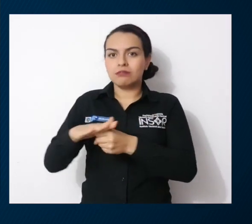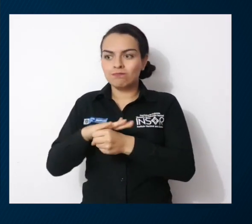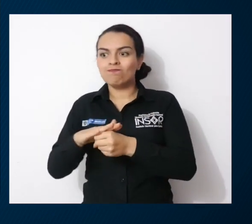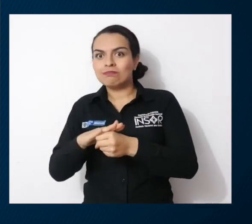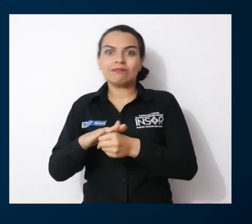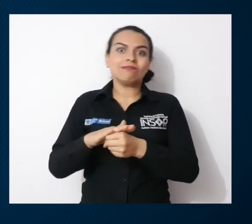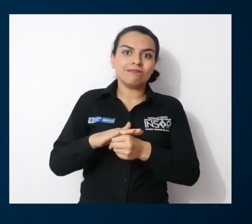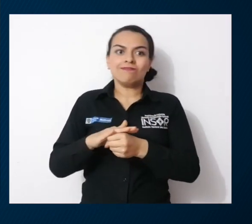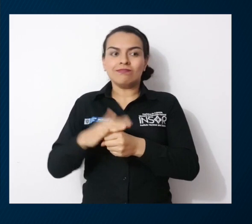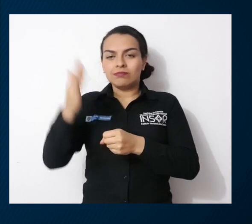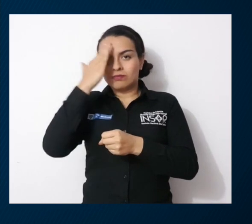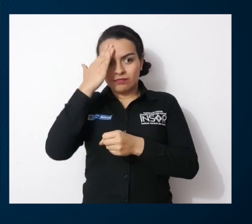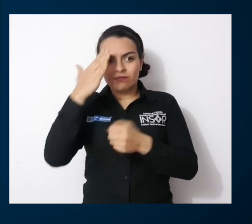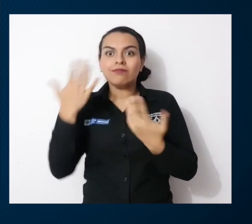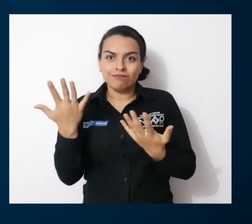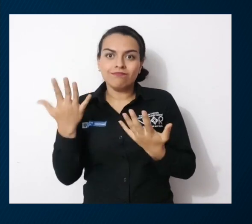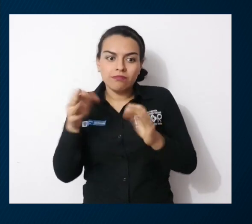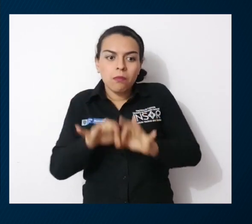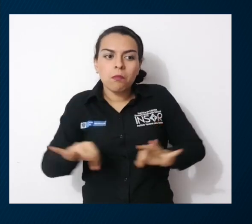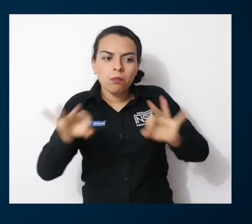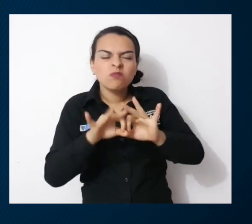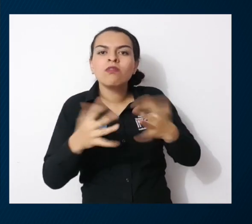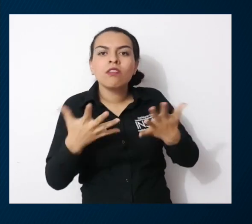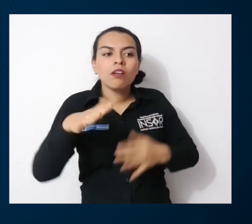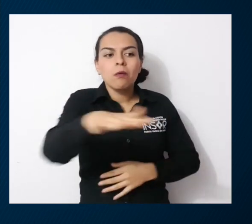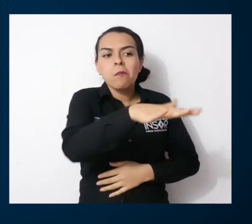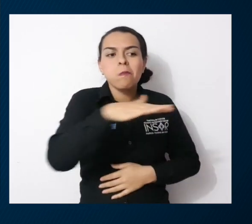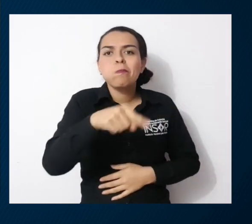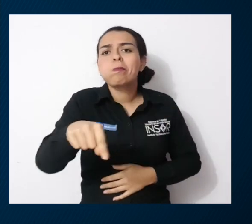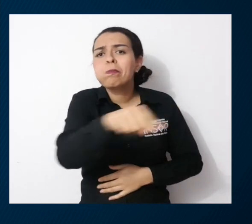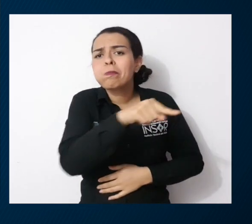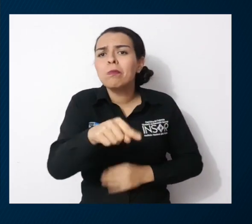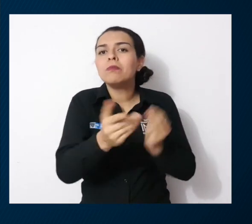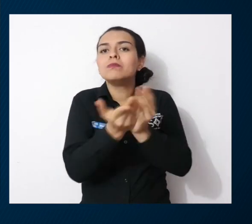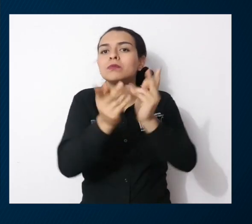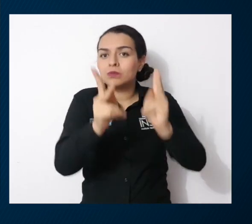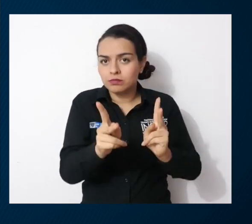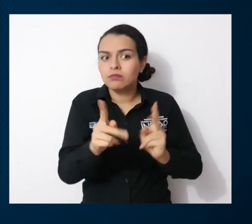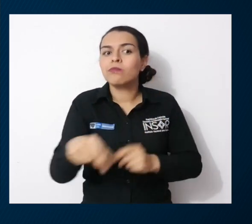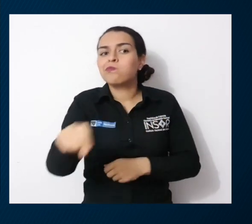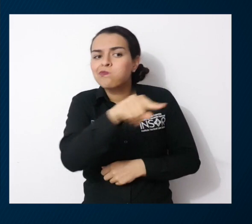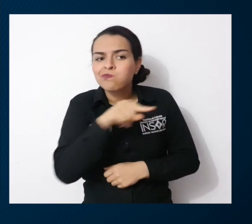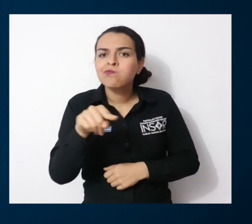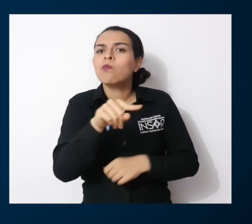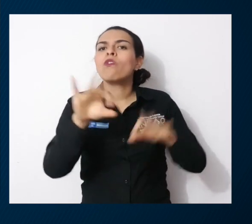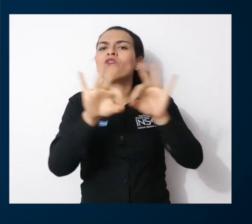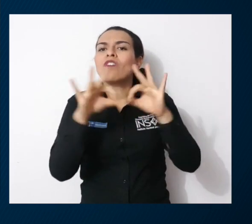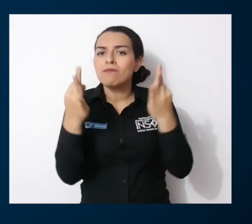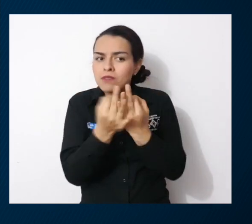perder el foco de que hay muchos estudiantes y muchas familias